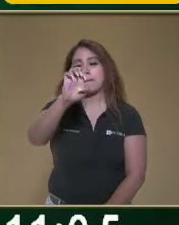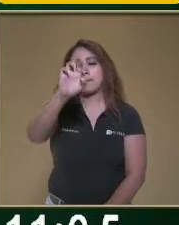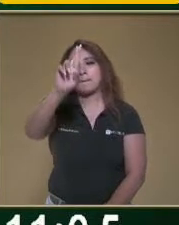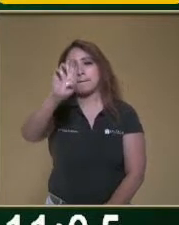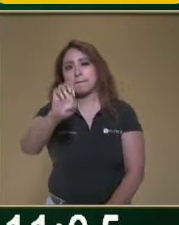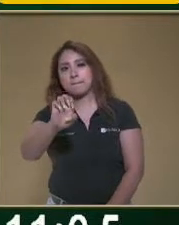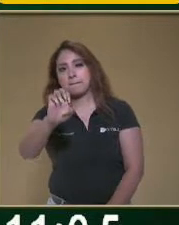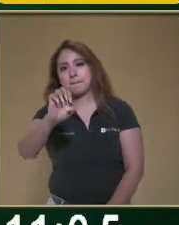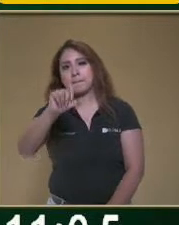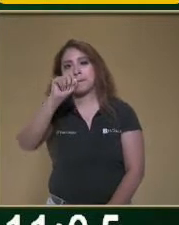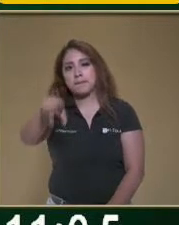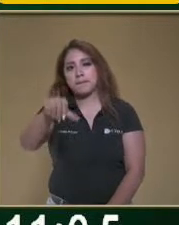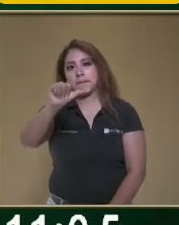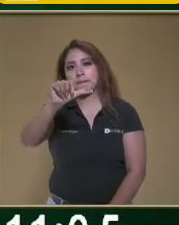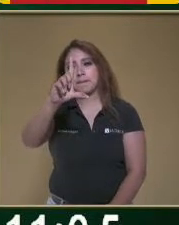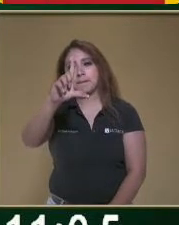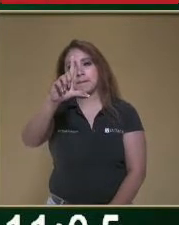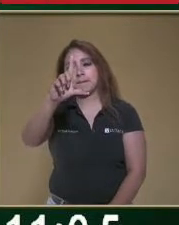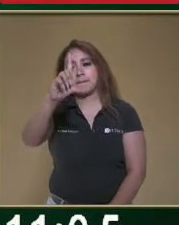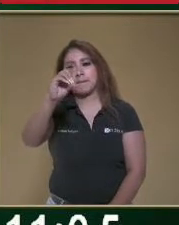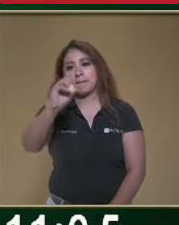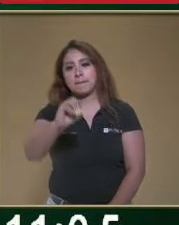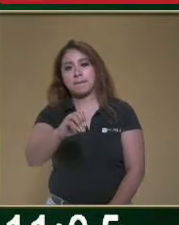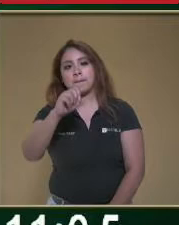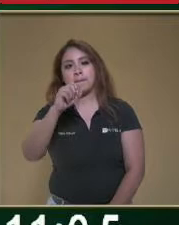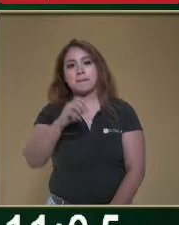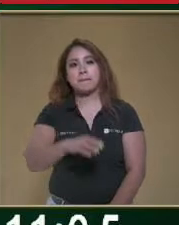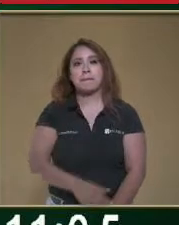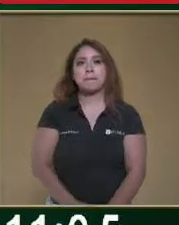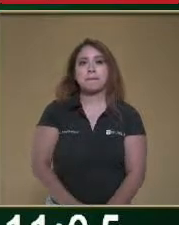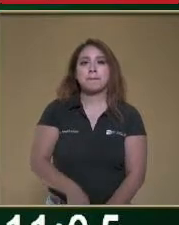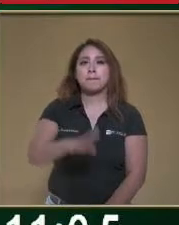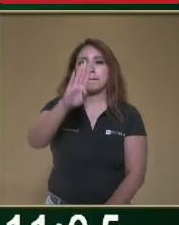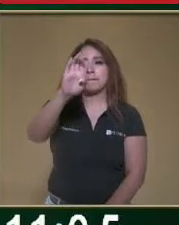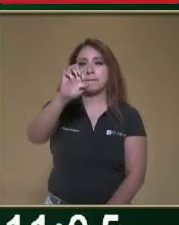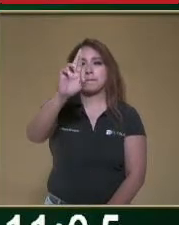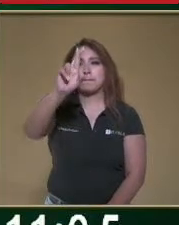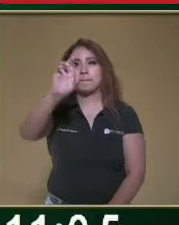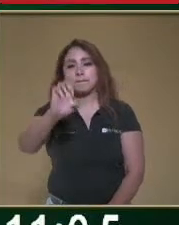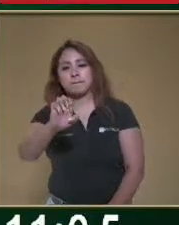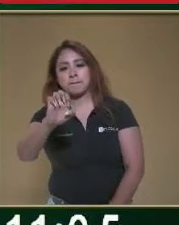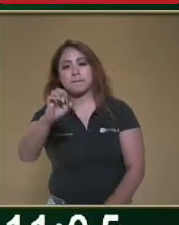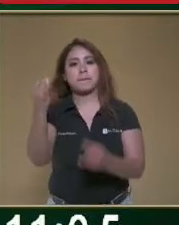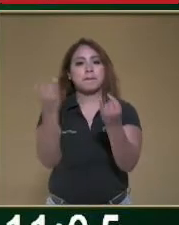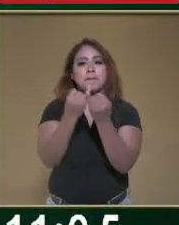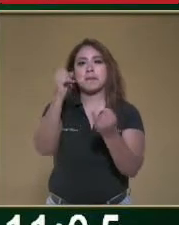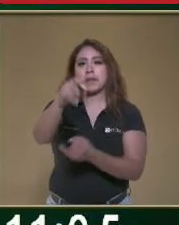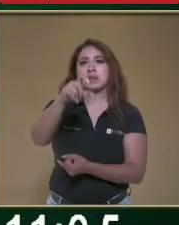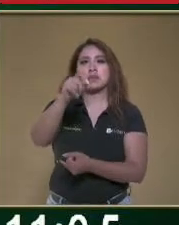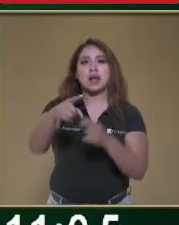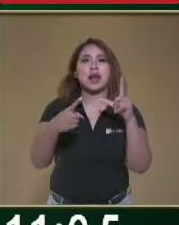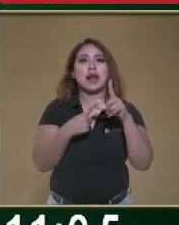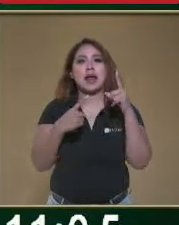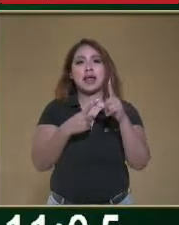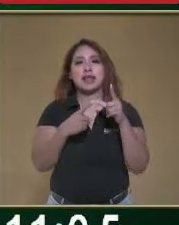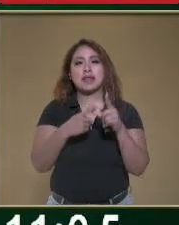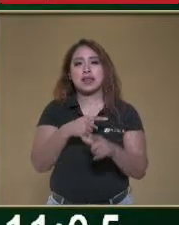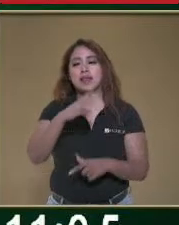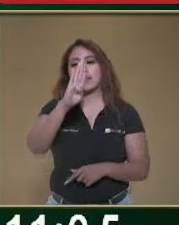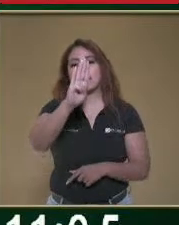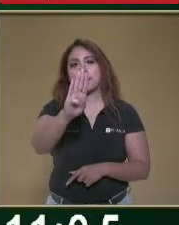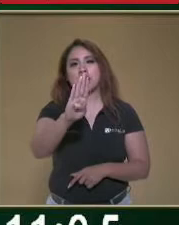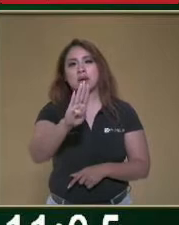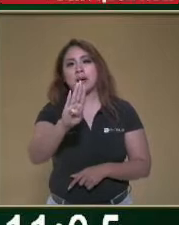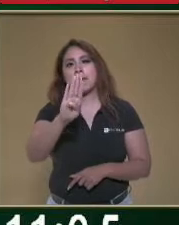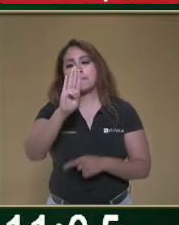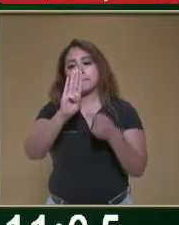Bere y empieza con la misma letra de barco. Fíjate bien, localiza la B. La B, vamos a llamarles así por su